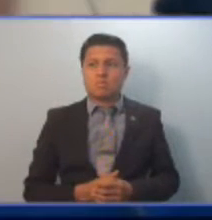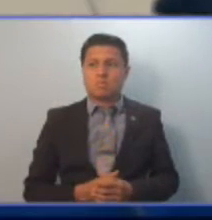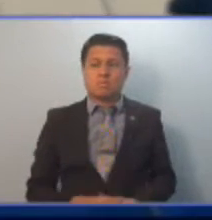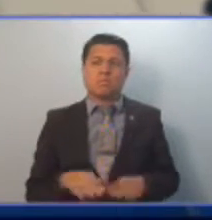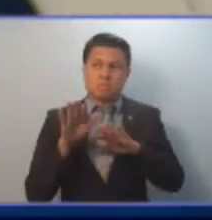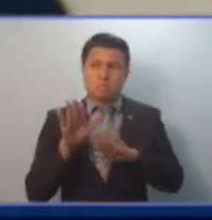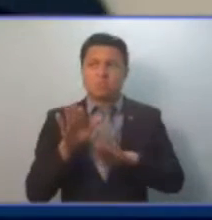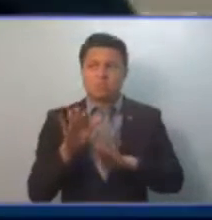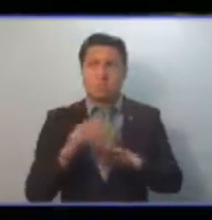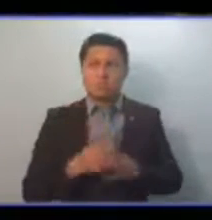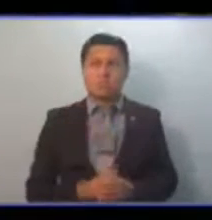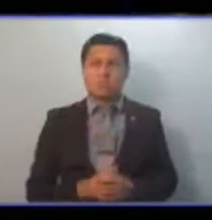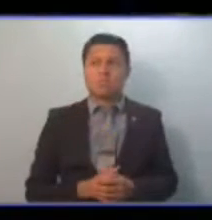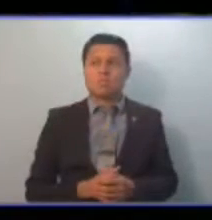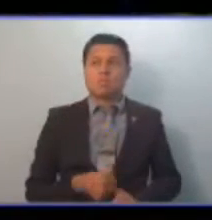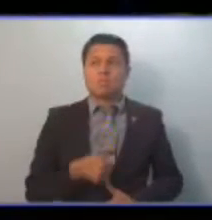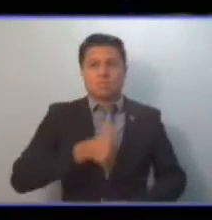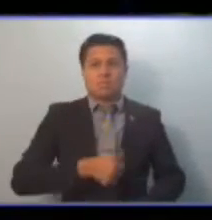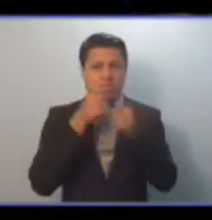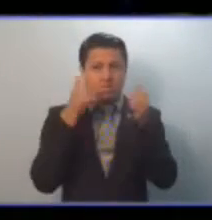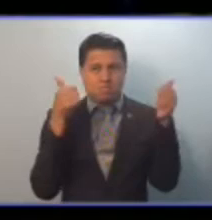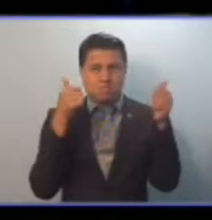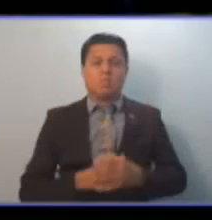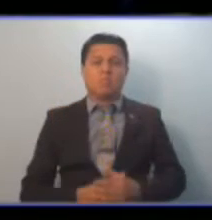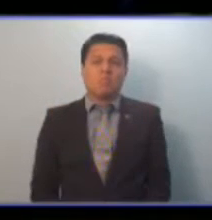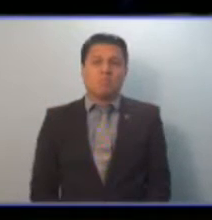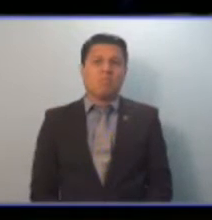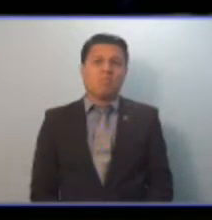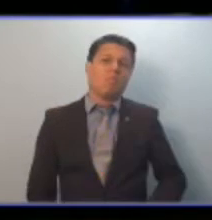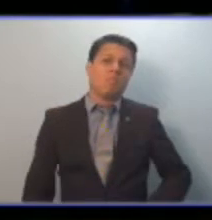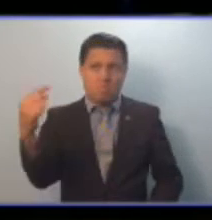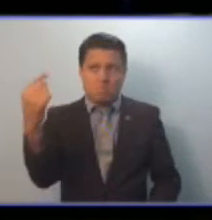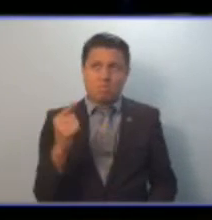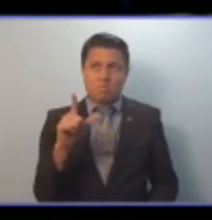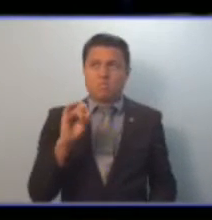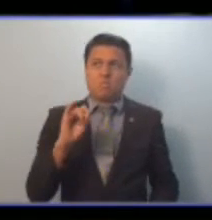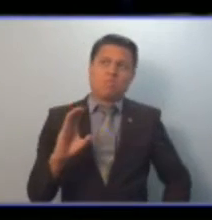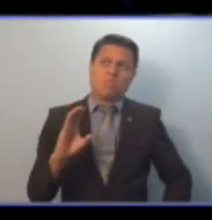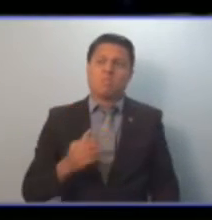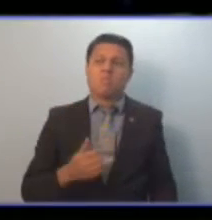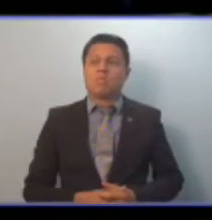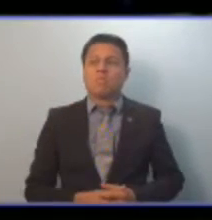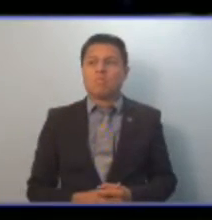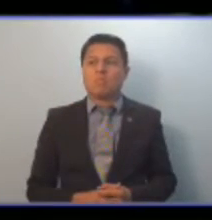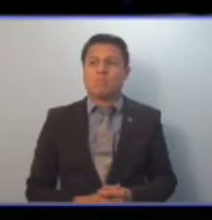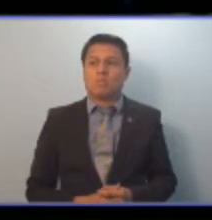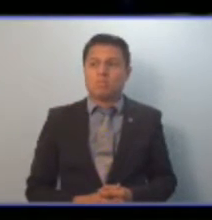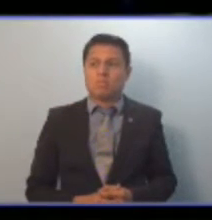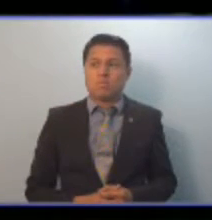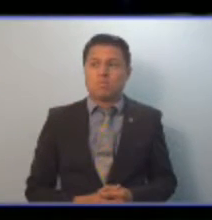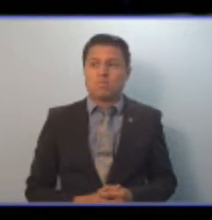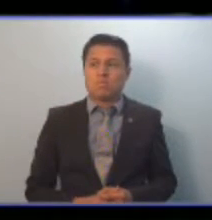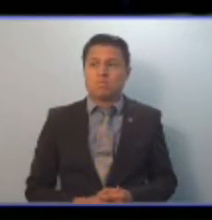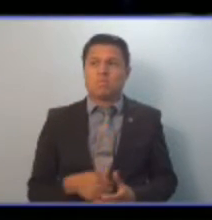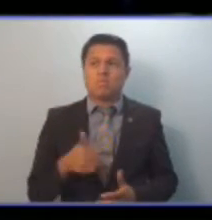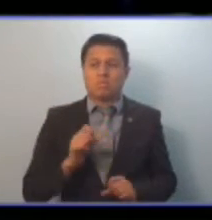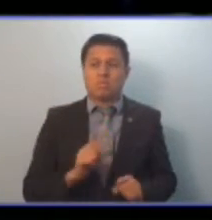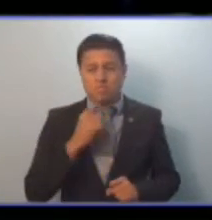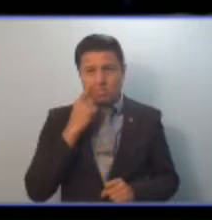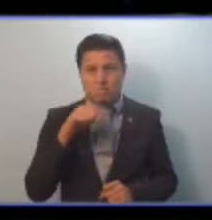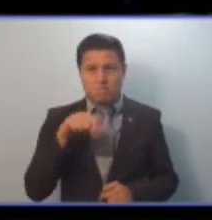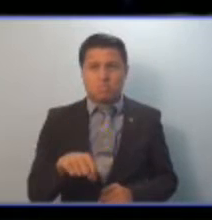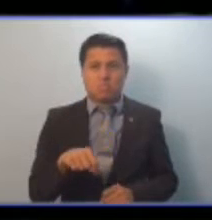Gracias. Buenos días, licenciado Canjura. Qué gusto verlo por